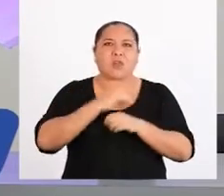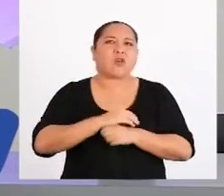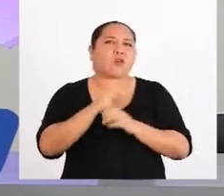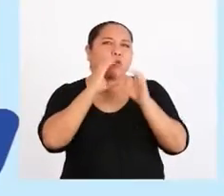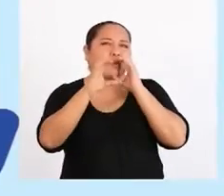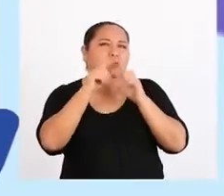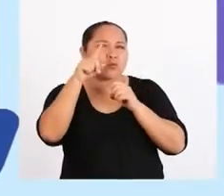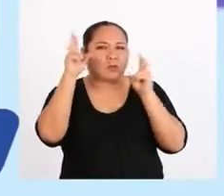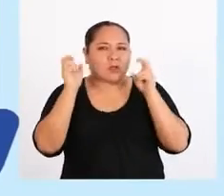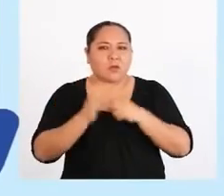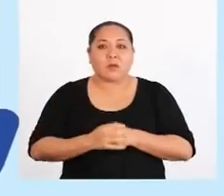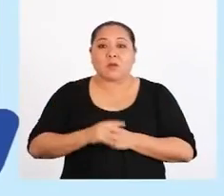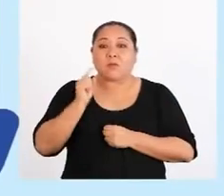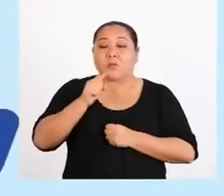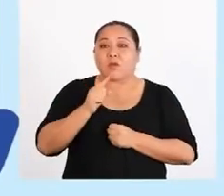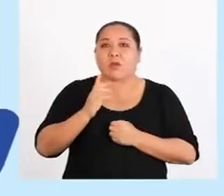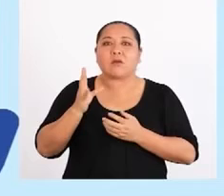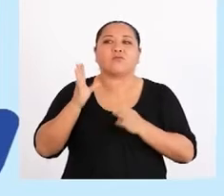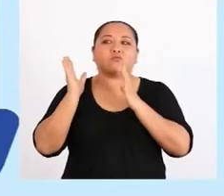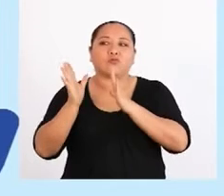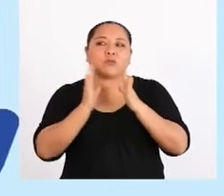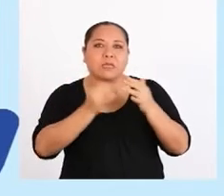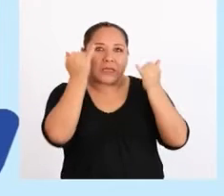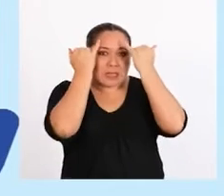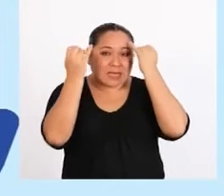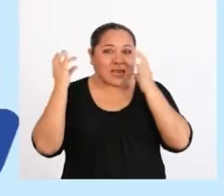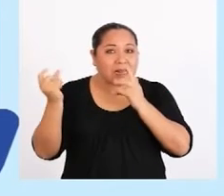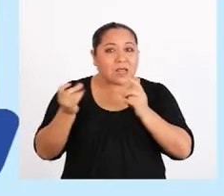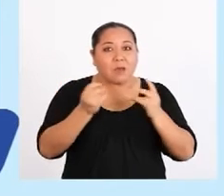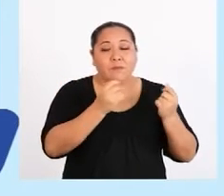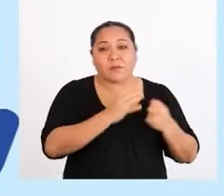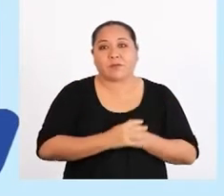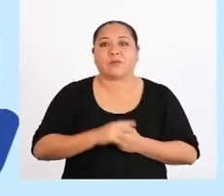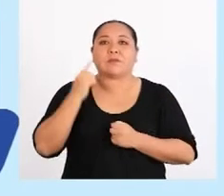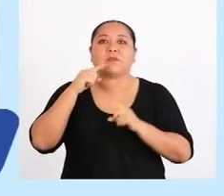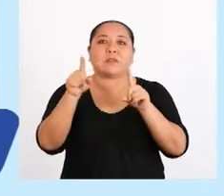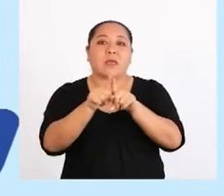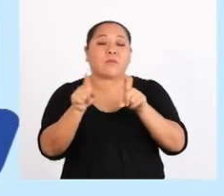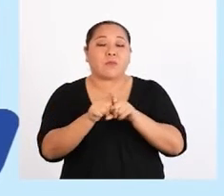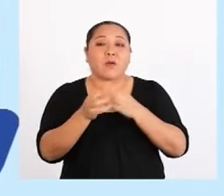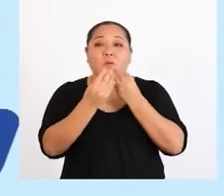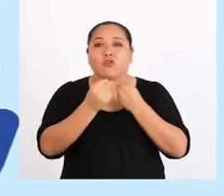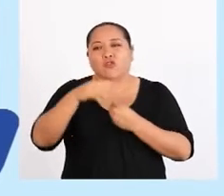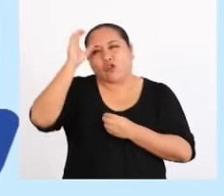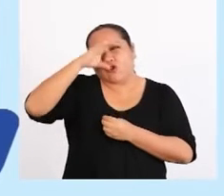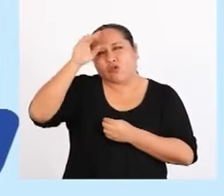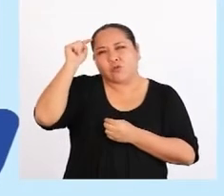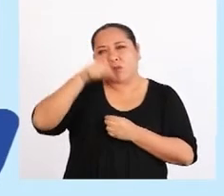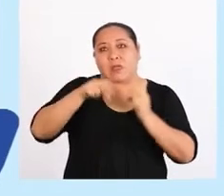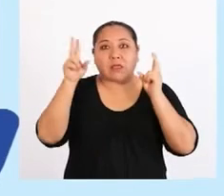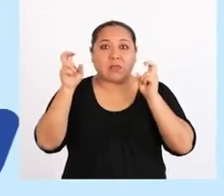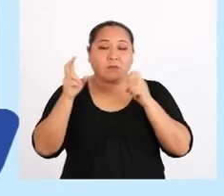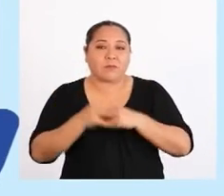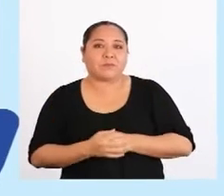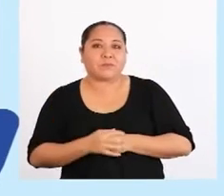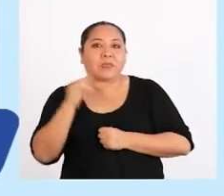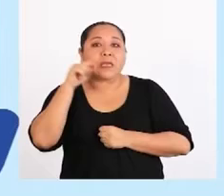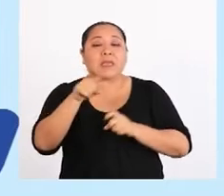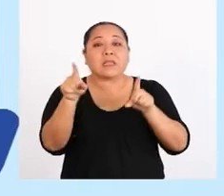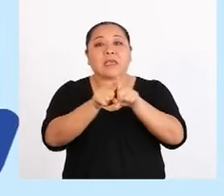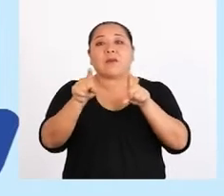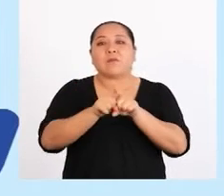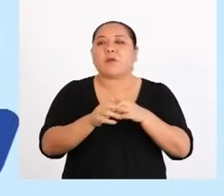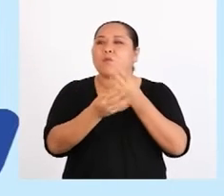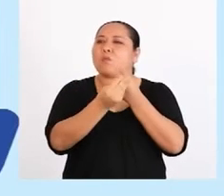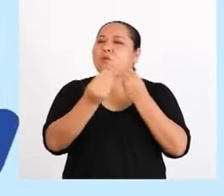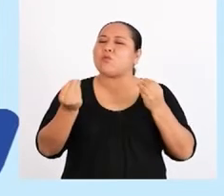algún tema? Porque puede organizar sus ideas rápidamente. Además, tiene mucho conocimiento sobre el tema y sobre